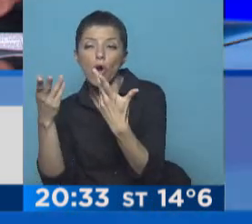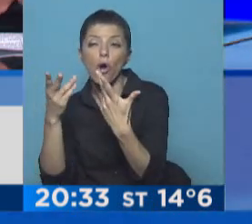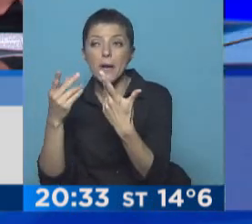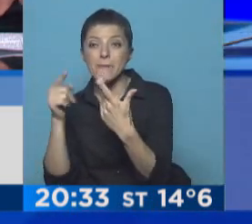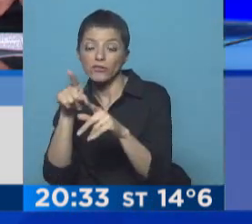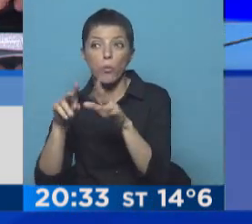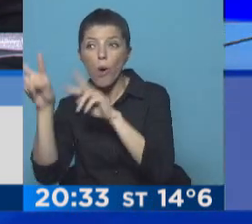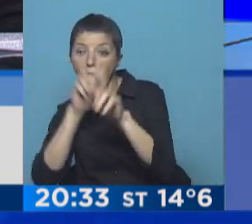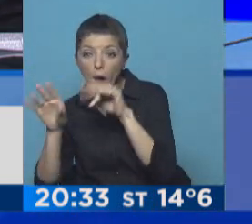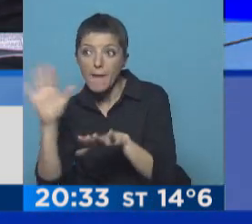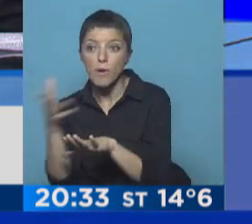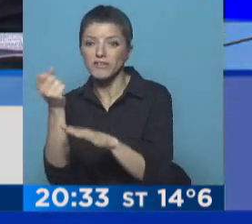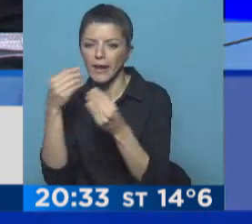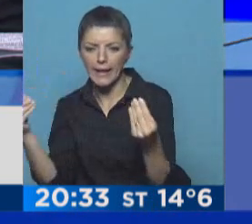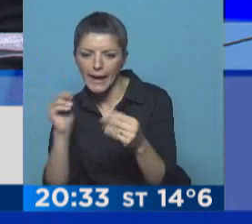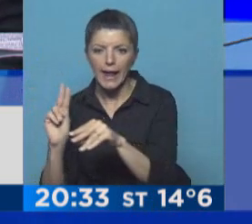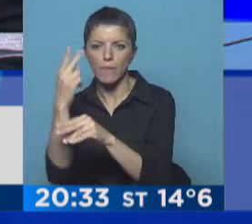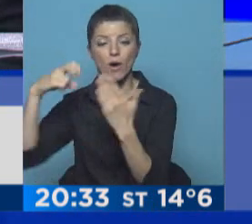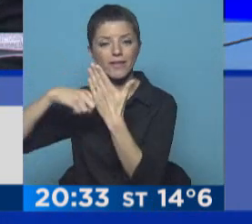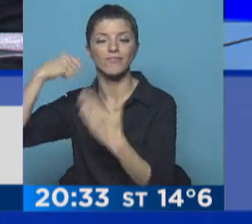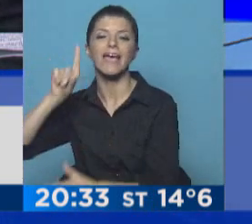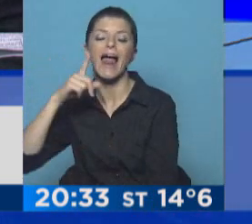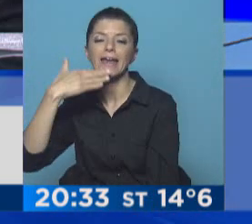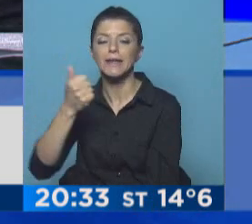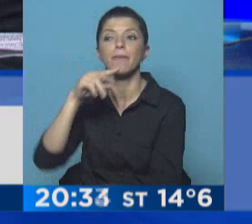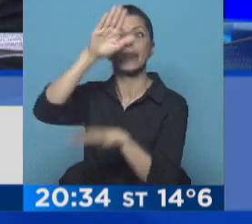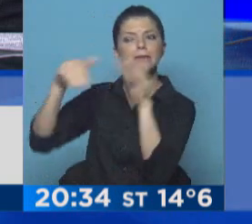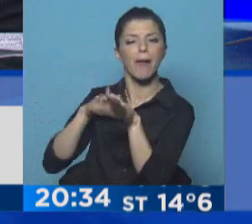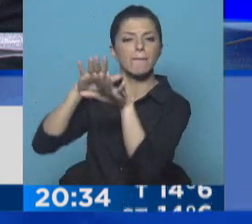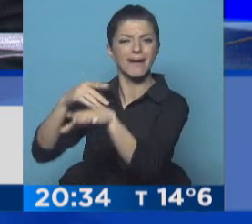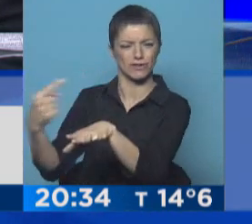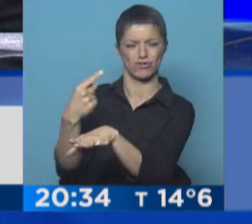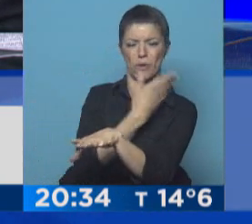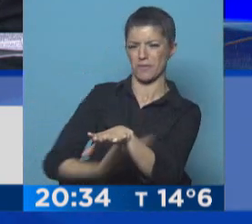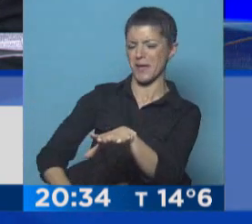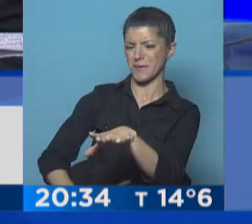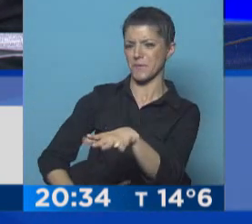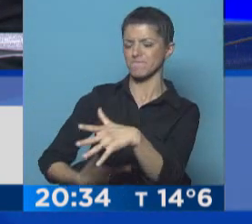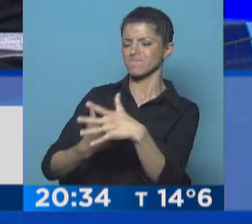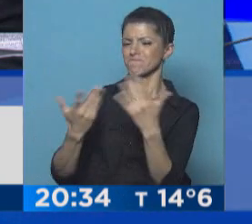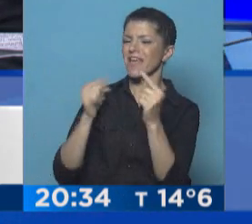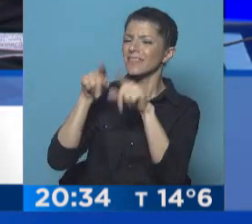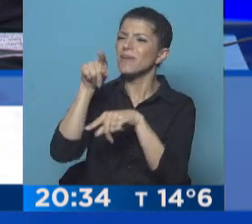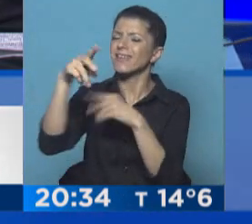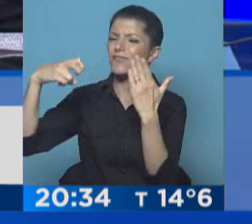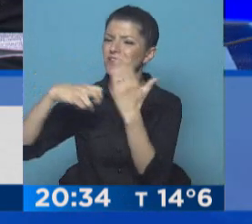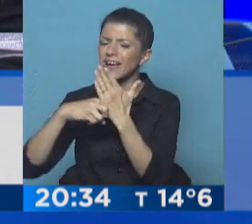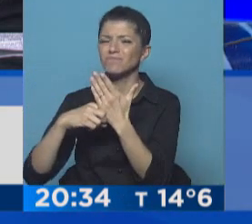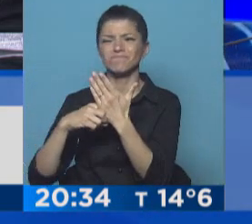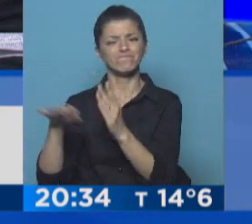del nisman o sea es un fiscal que también interviene en una situación poco Clara poco